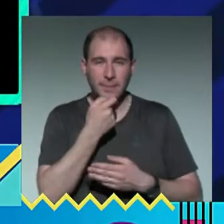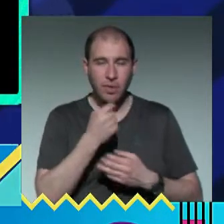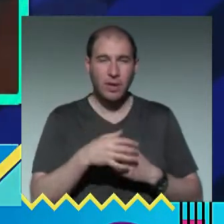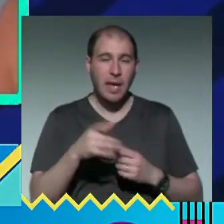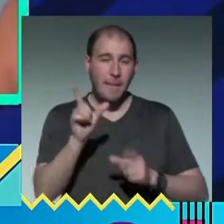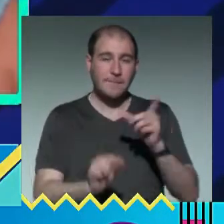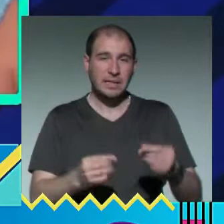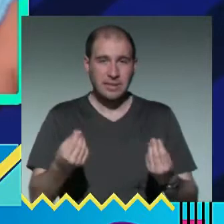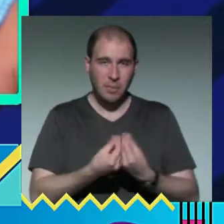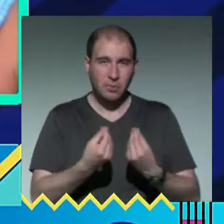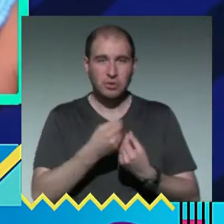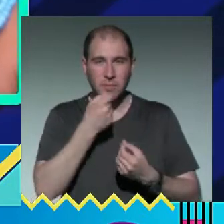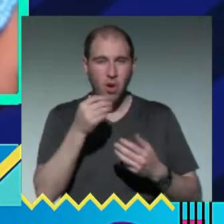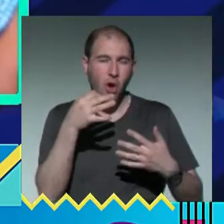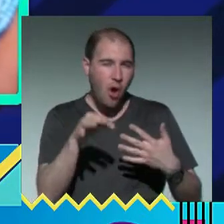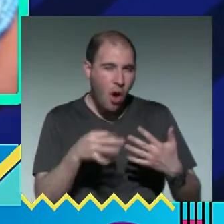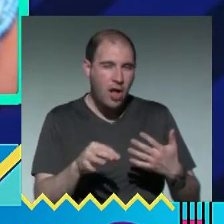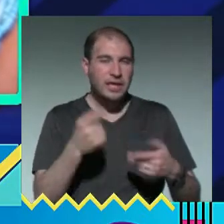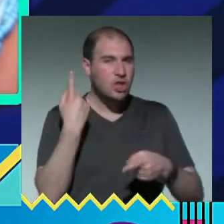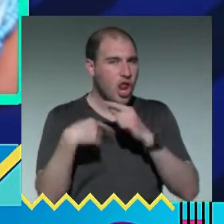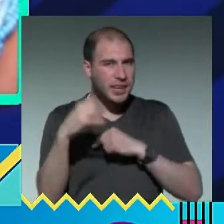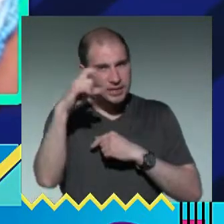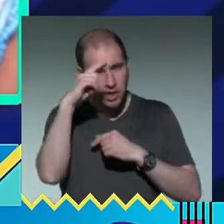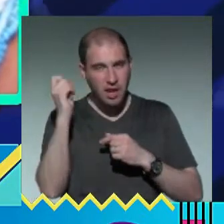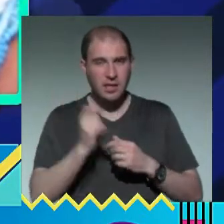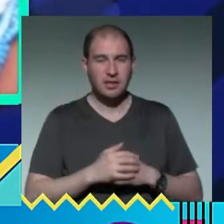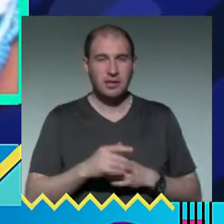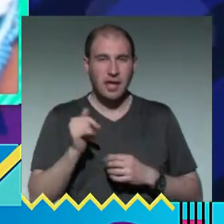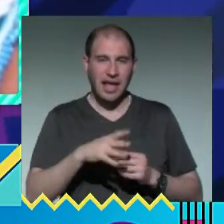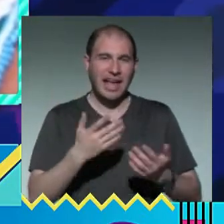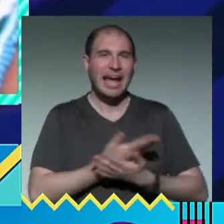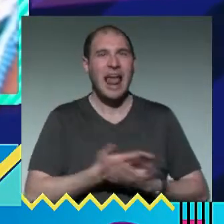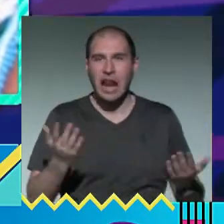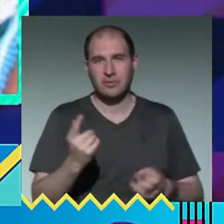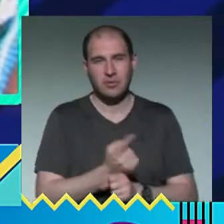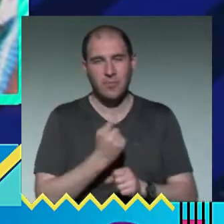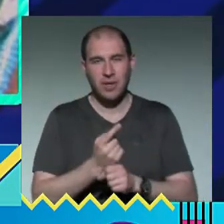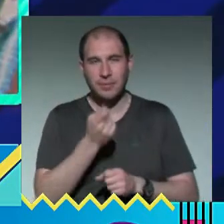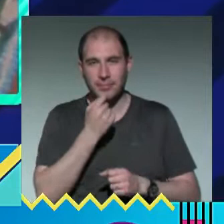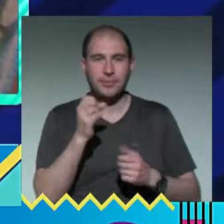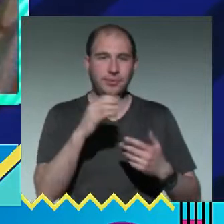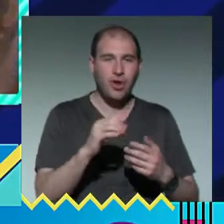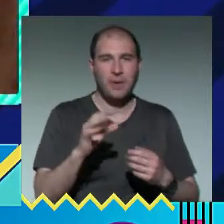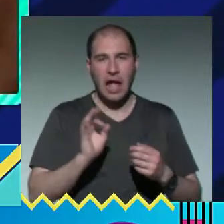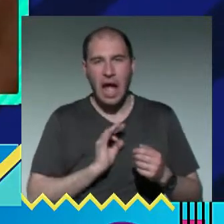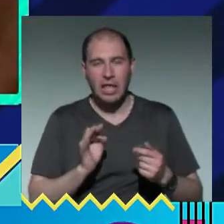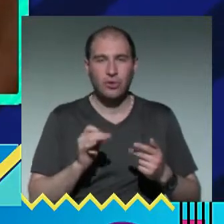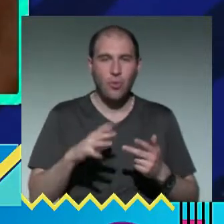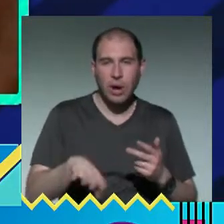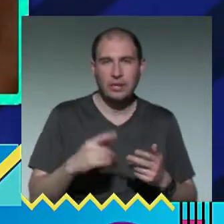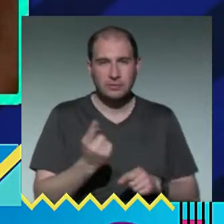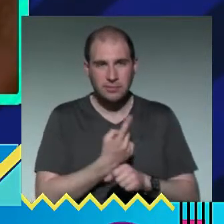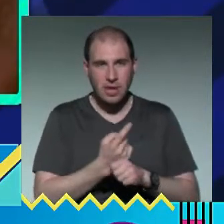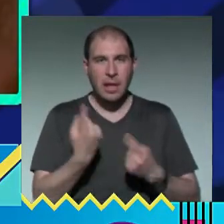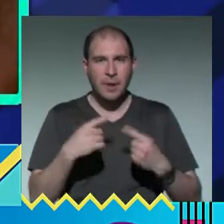muchos países, si uno revisa las historias nacionales, ¿no es cierto?, es difícil generalizar y decir un nombre, un año, un lugar, pero